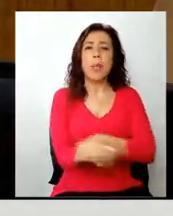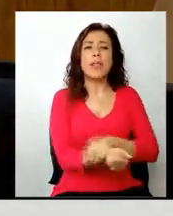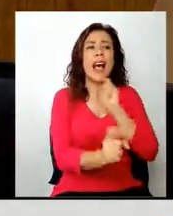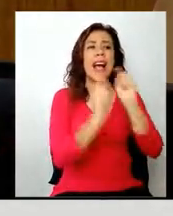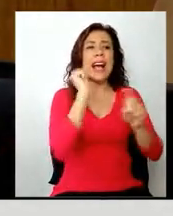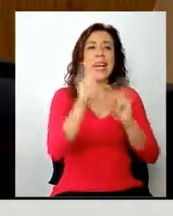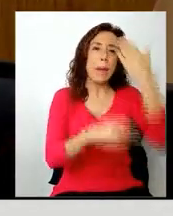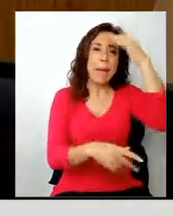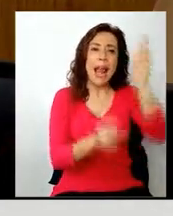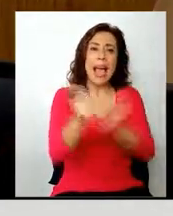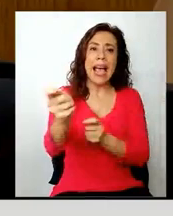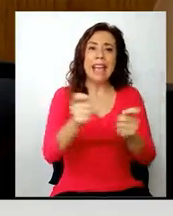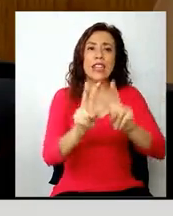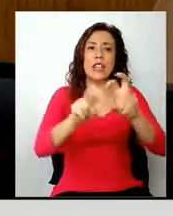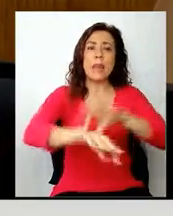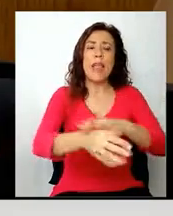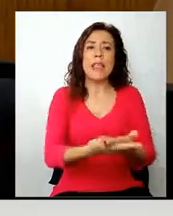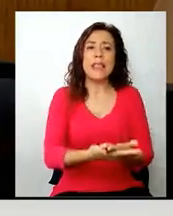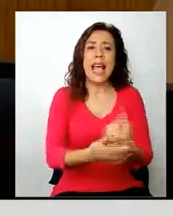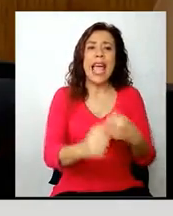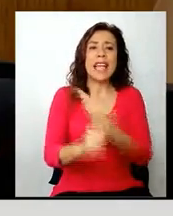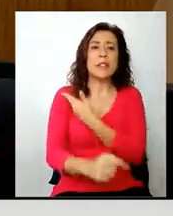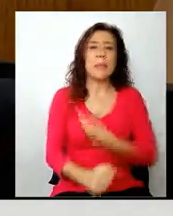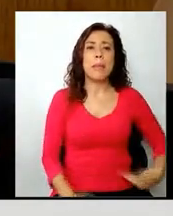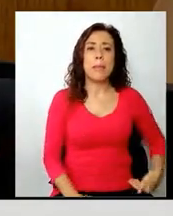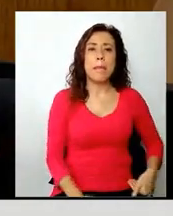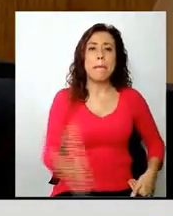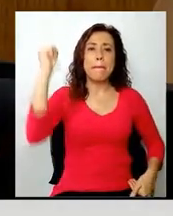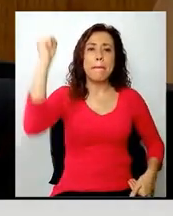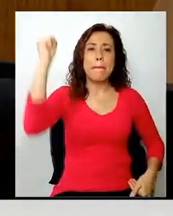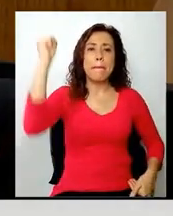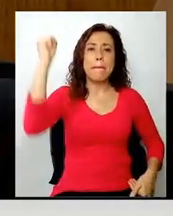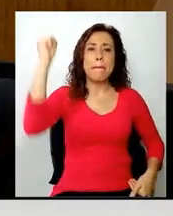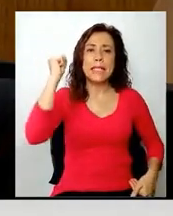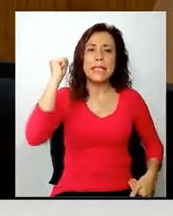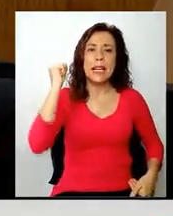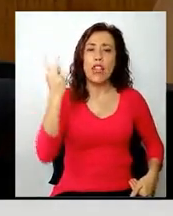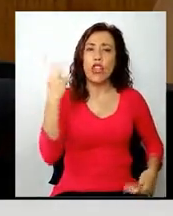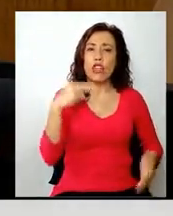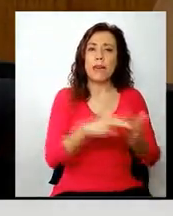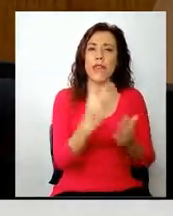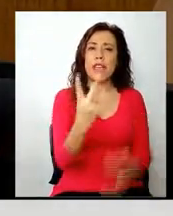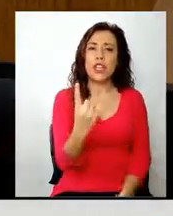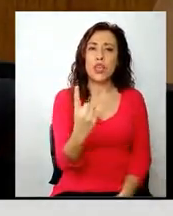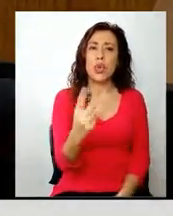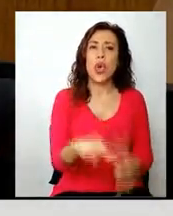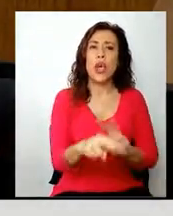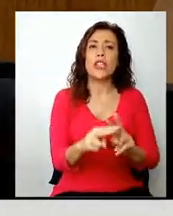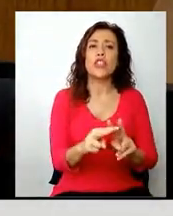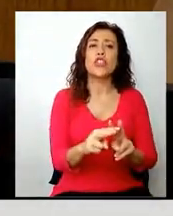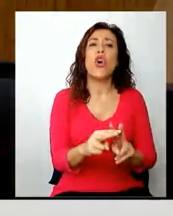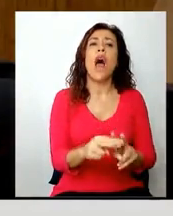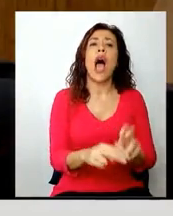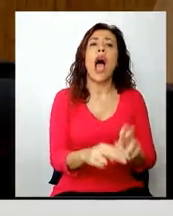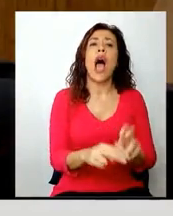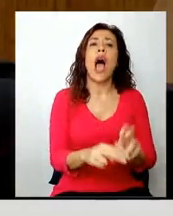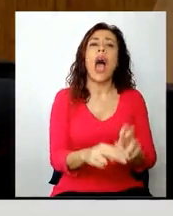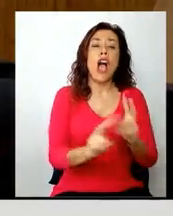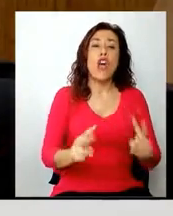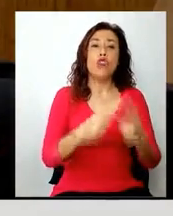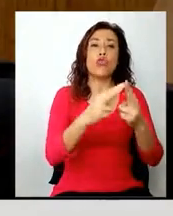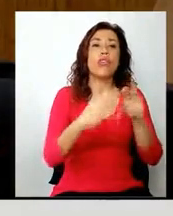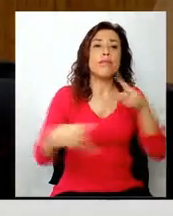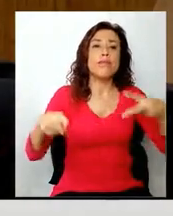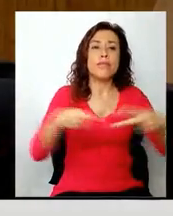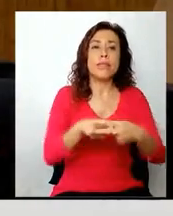gestión en tema de salud del del expresidente piñ era en 2021 se hizo la recepción de una obra inconclusa cuyo costo ascendió